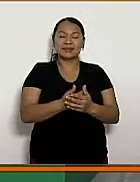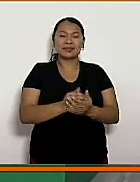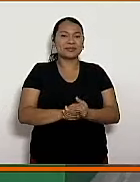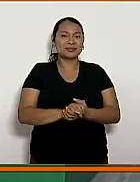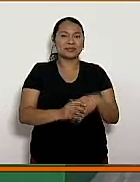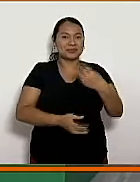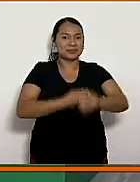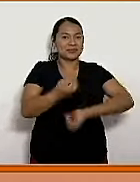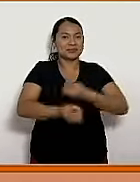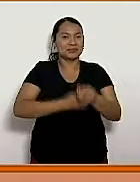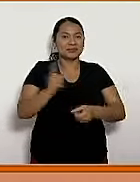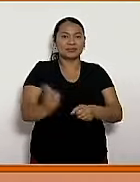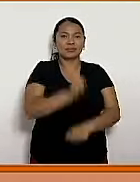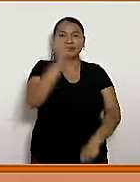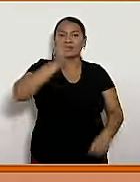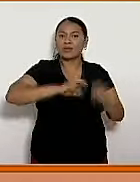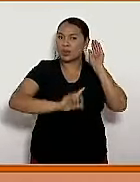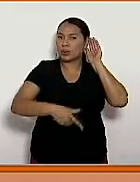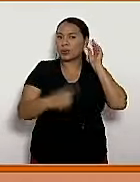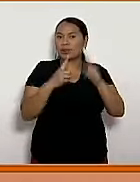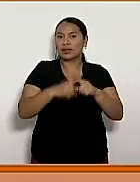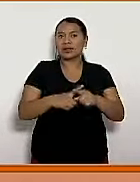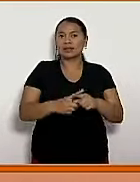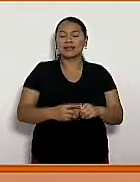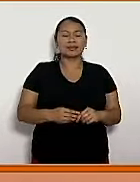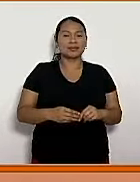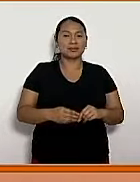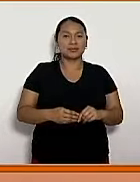Tu esfera ganadora en Multi-X es...